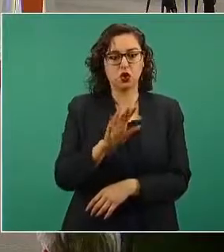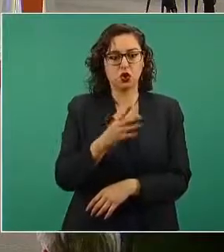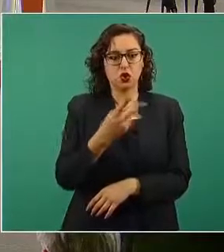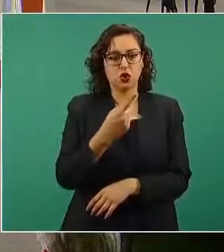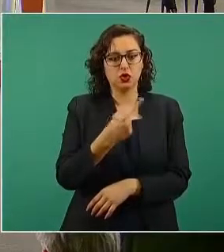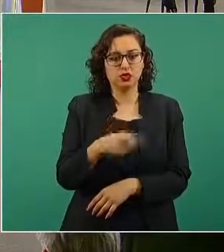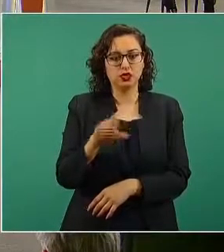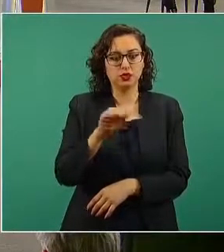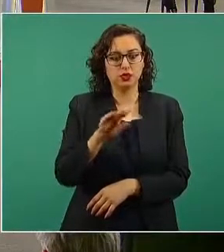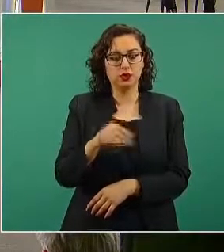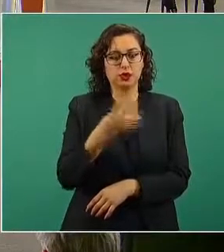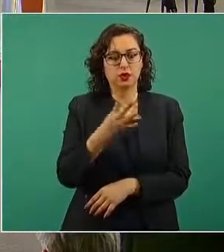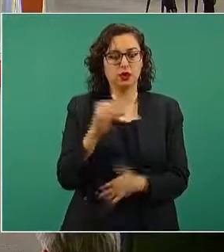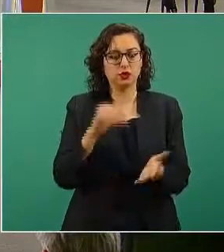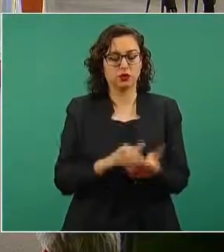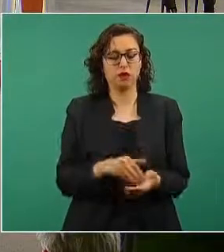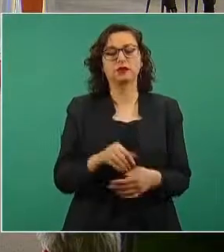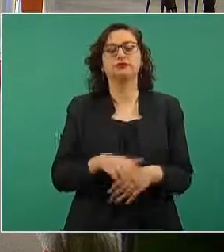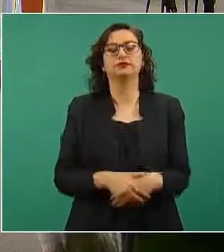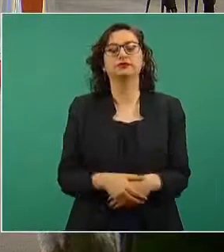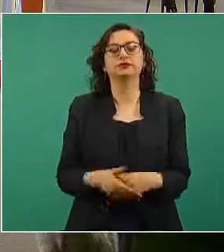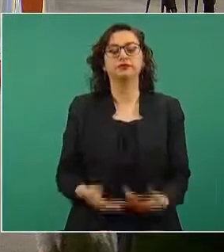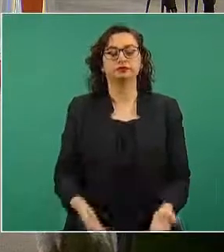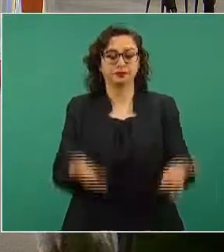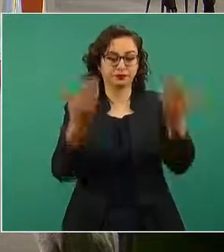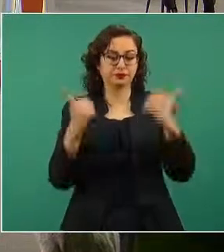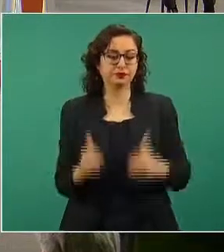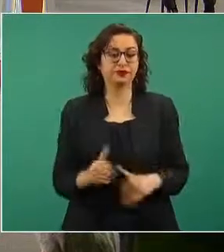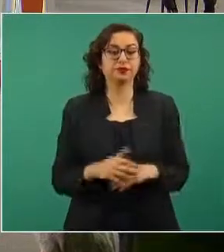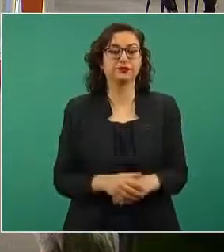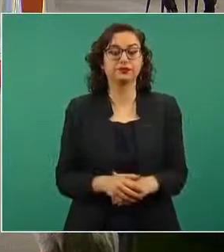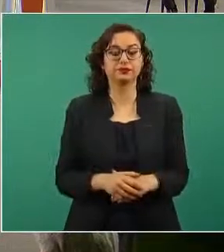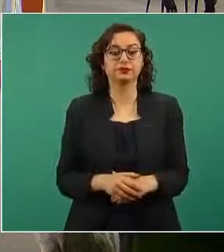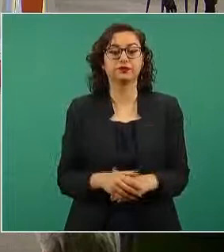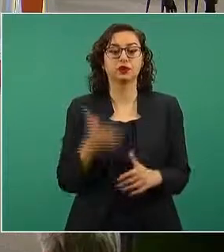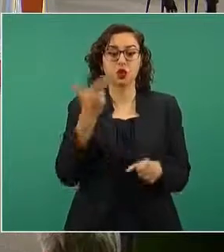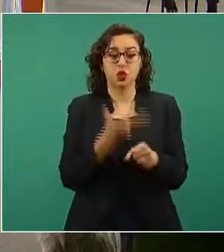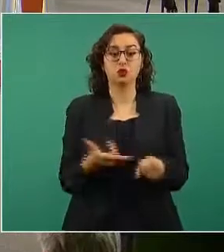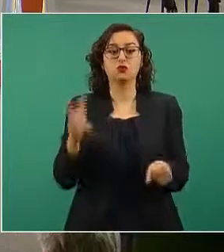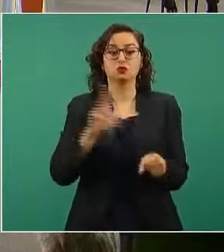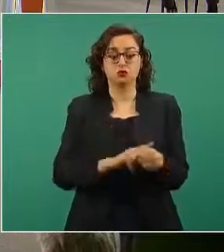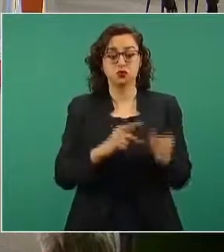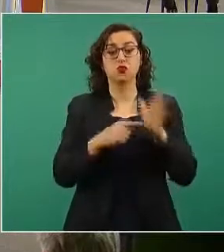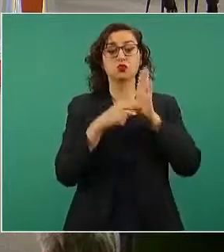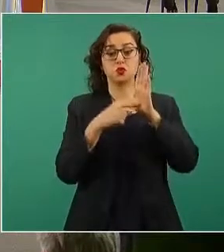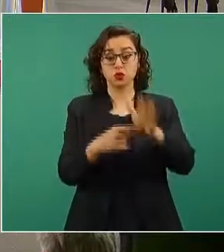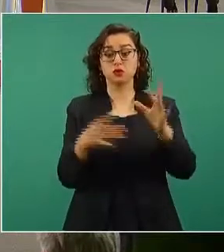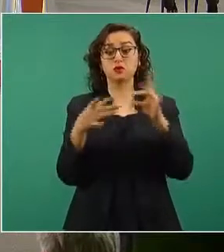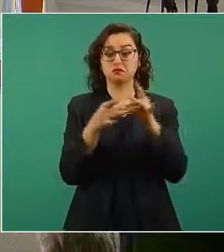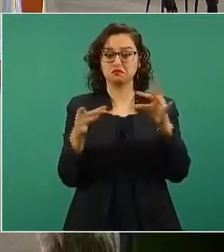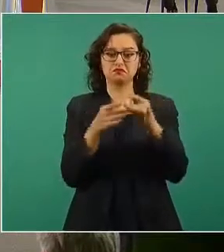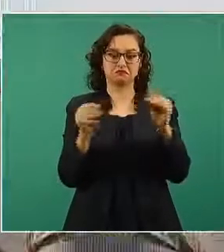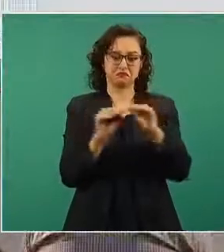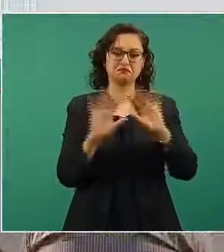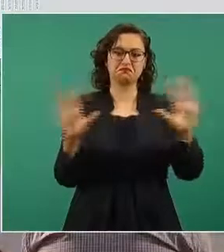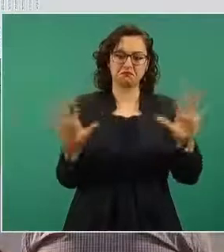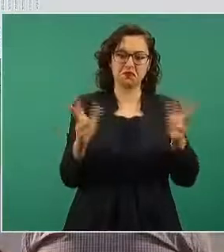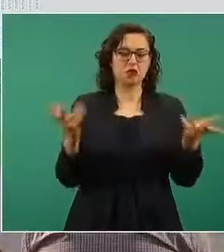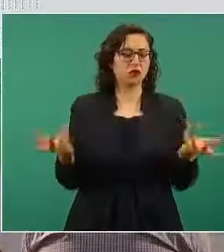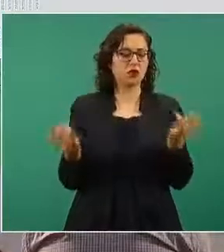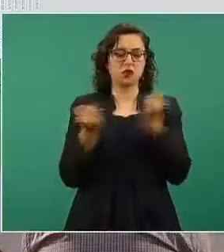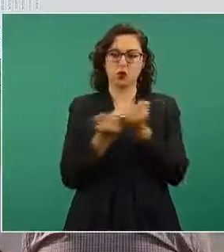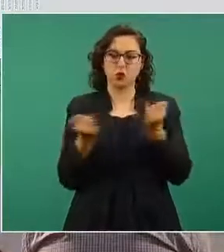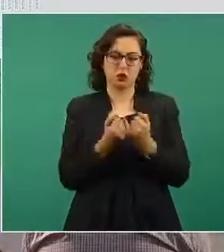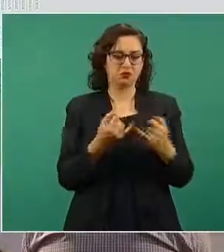194.944. La siguiente, por favor. Aquí vemos la hospitalización, que ilustra también de manera muy elocuente cómo ha ido cambiando. El patrón es el mismo,